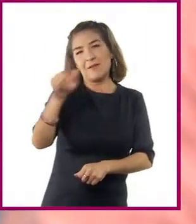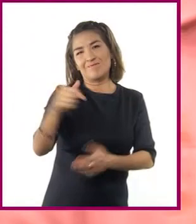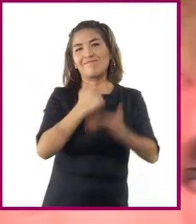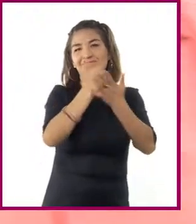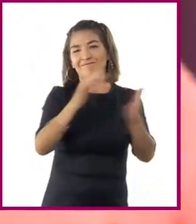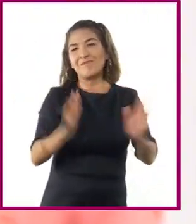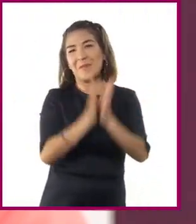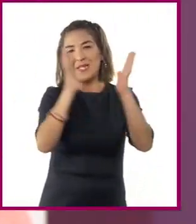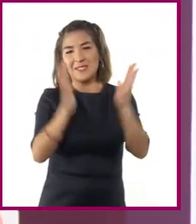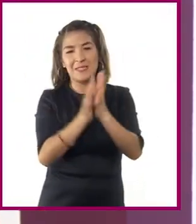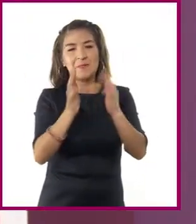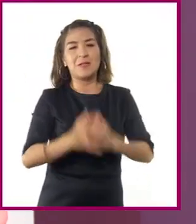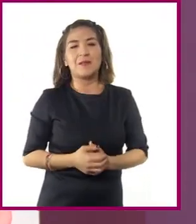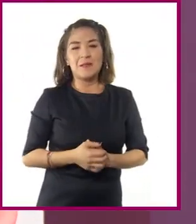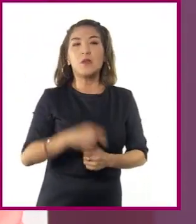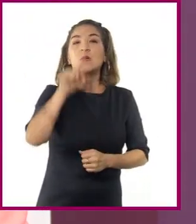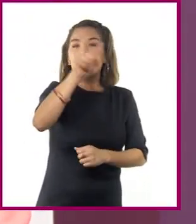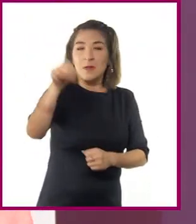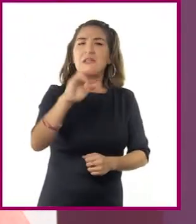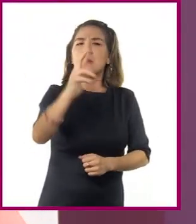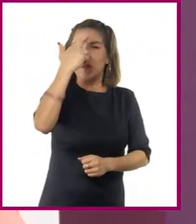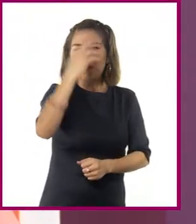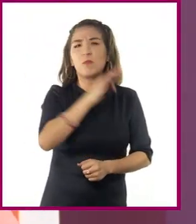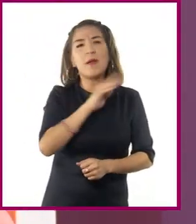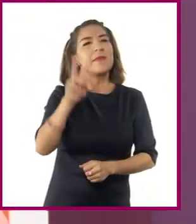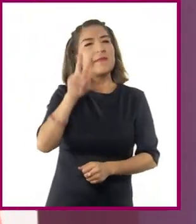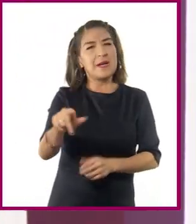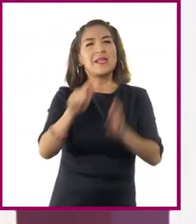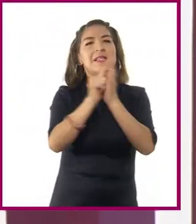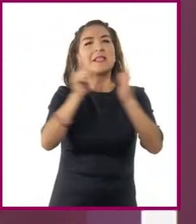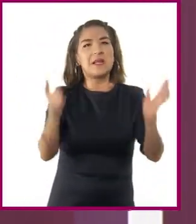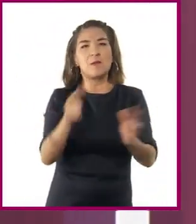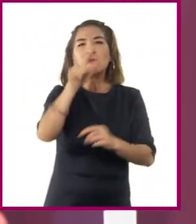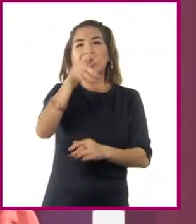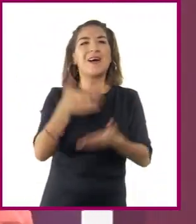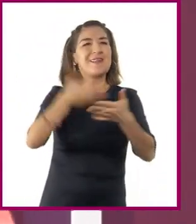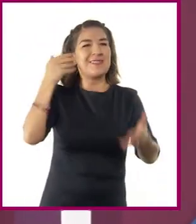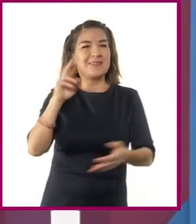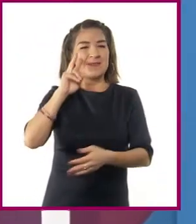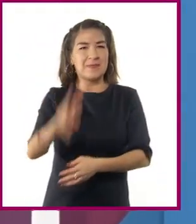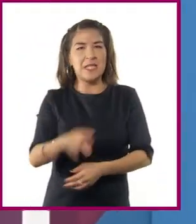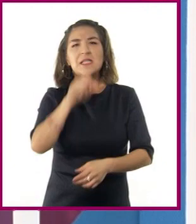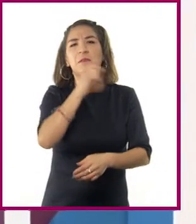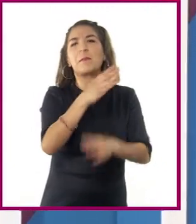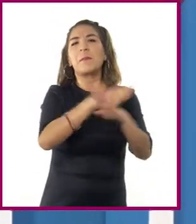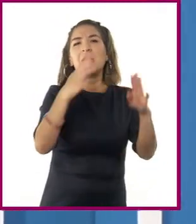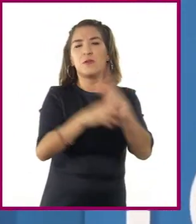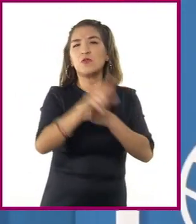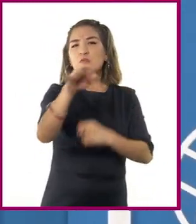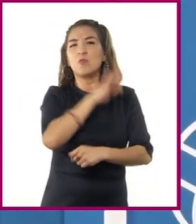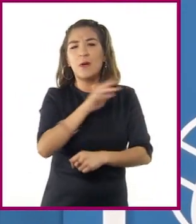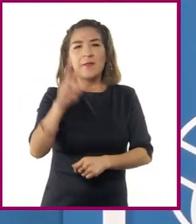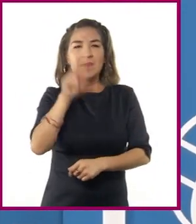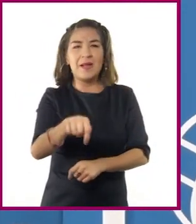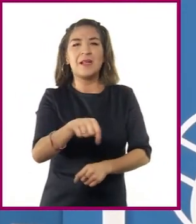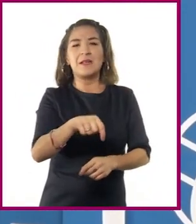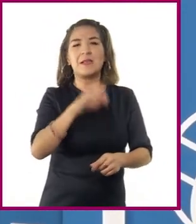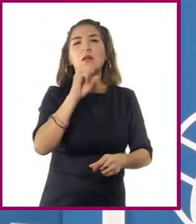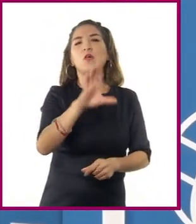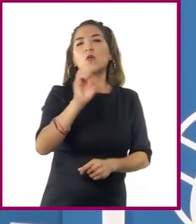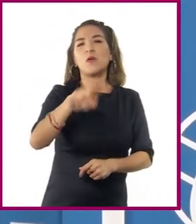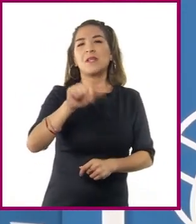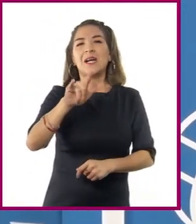participación. Recuerden consultar el libro de texto que usemos en clase o los materiales que podamos encontrar en la página de